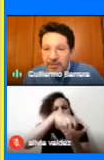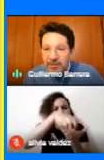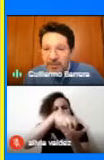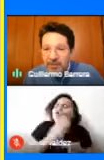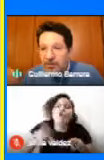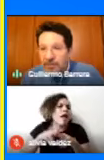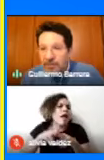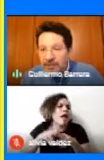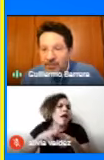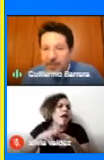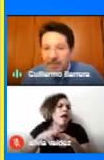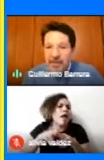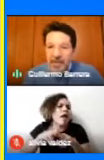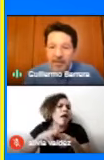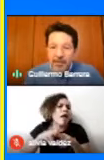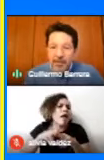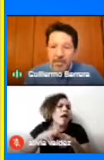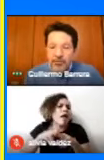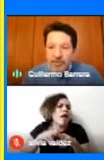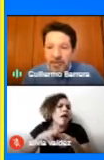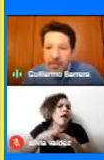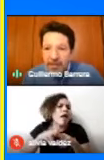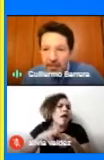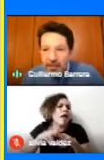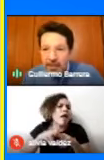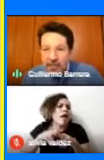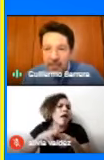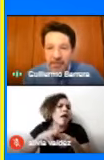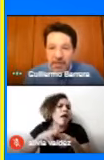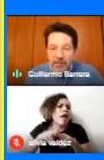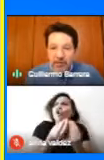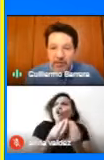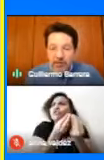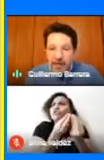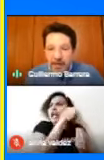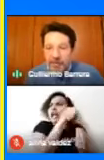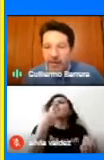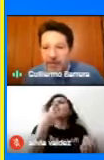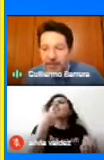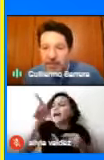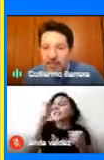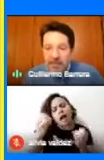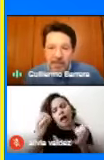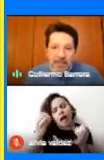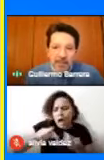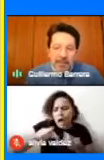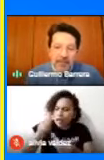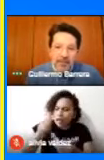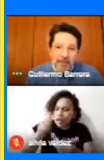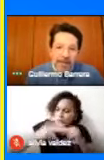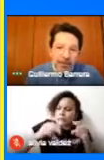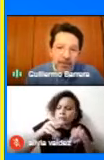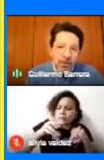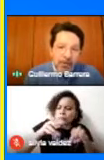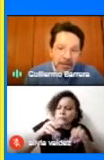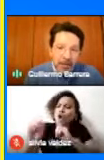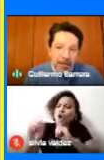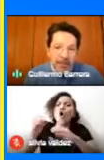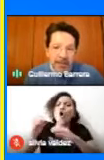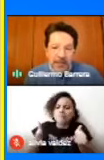que vamos a hablar con el concejal tal para que nos ayude a que echen el acueducto, para que pavimenten las calles, para